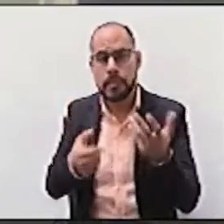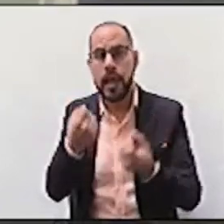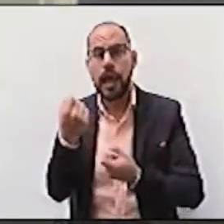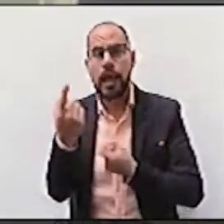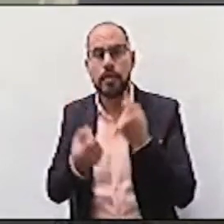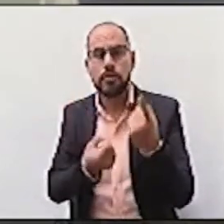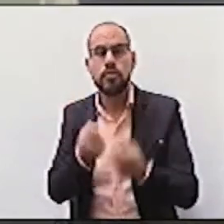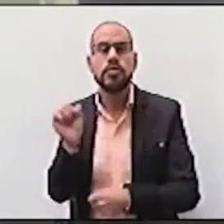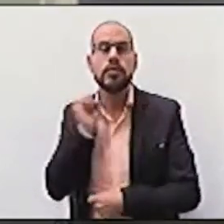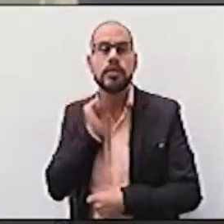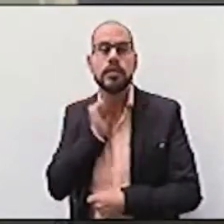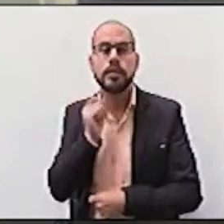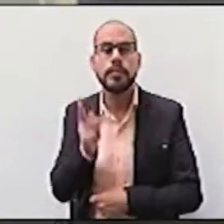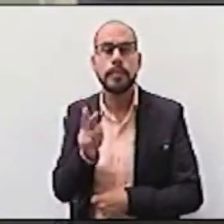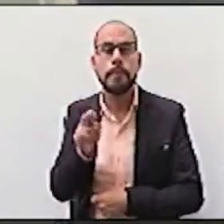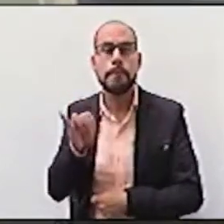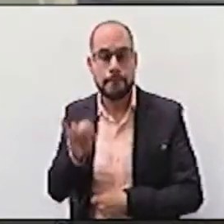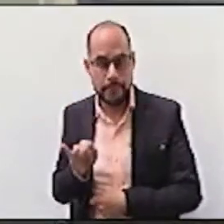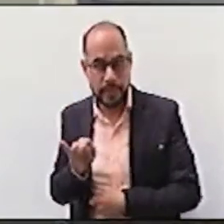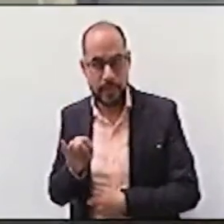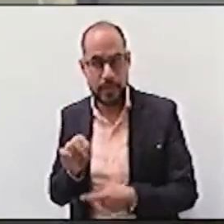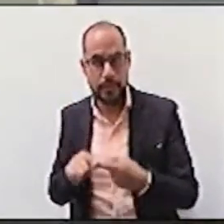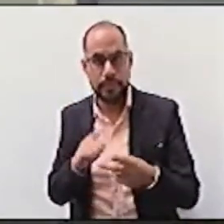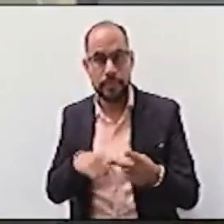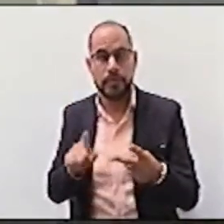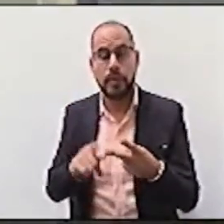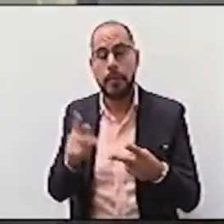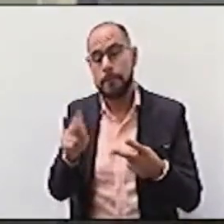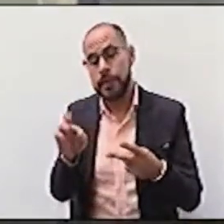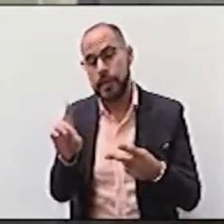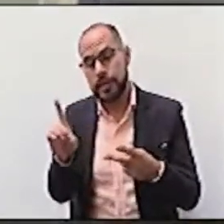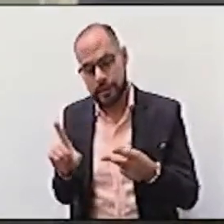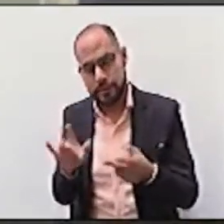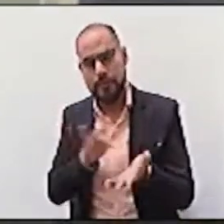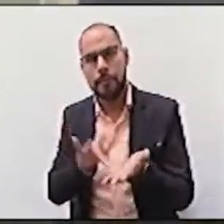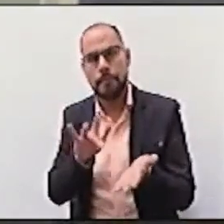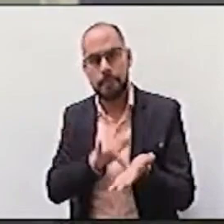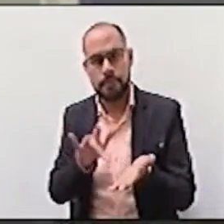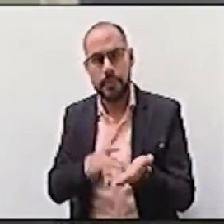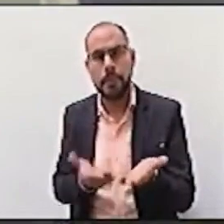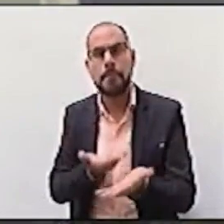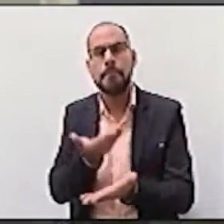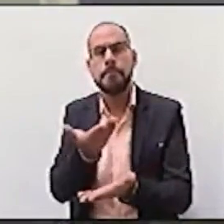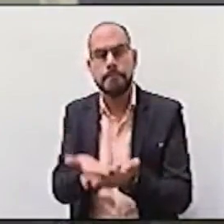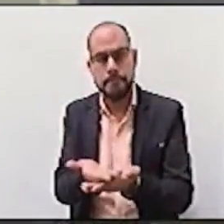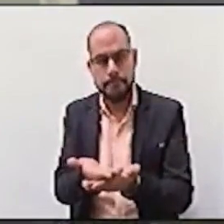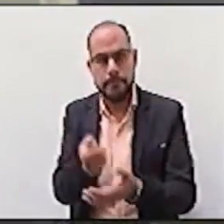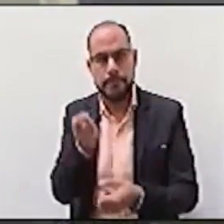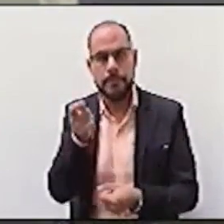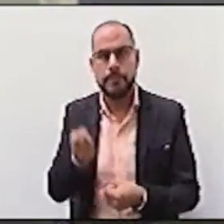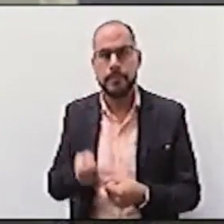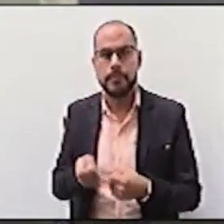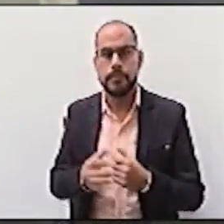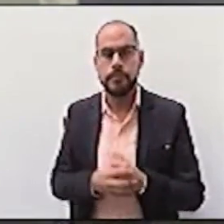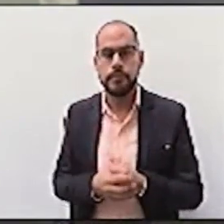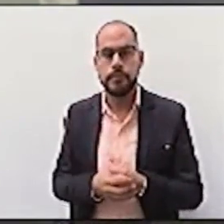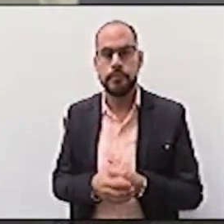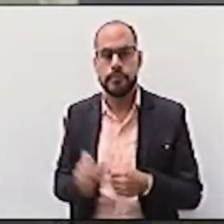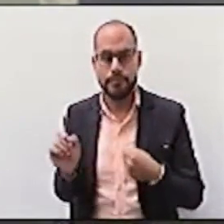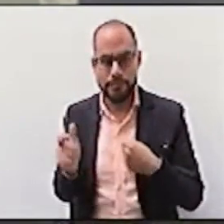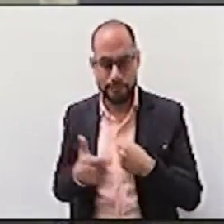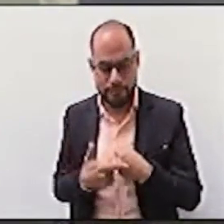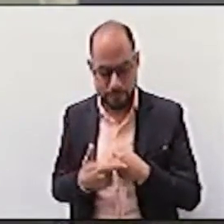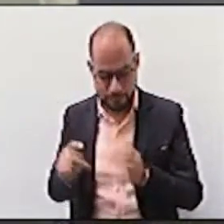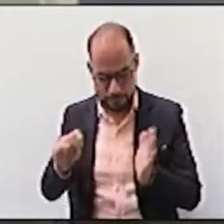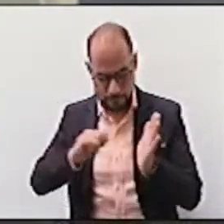senadores del PRI y otros del PRD. Y lo que ellos propusieron fue algo que en